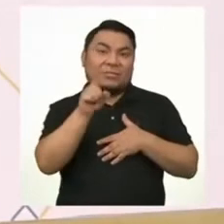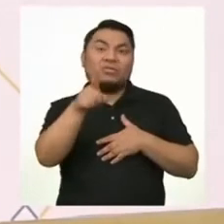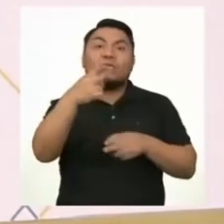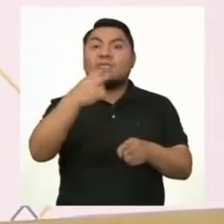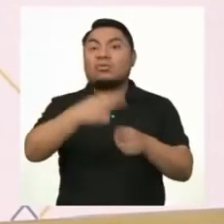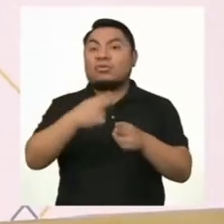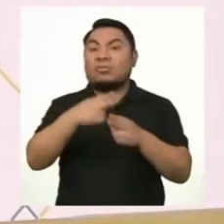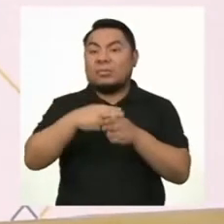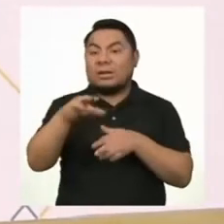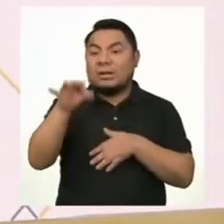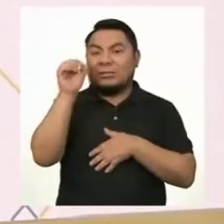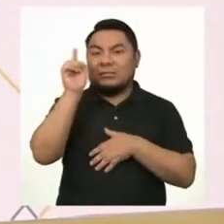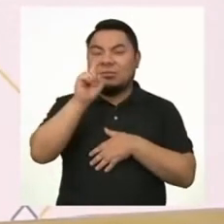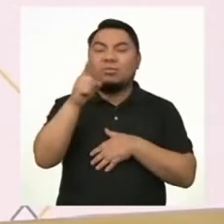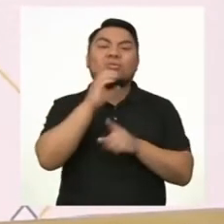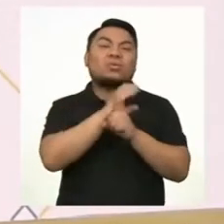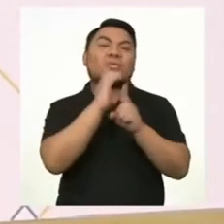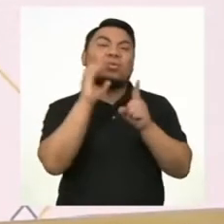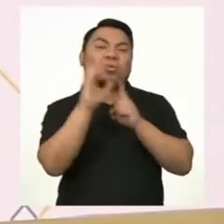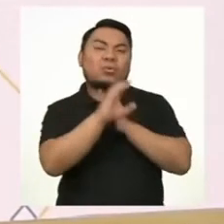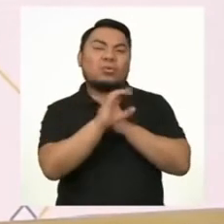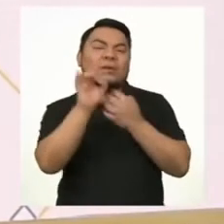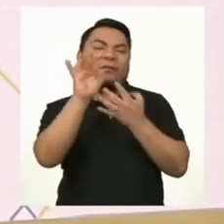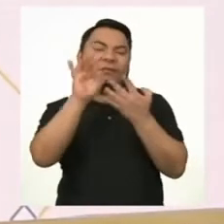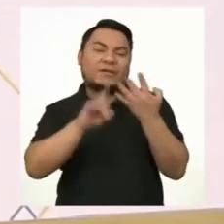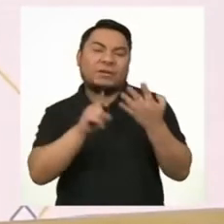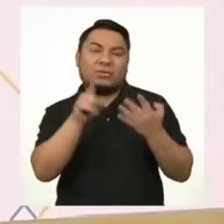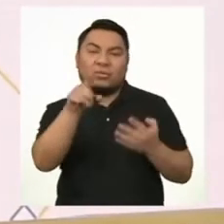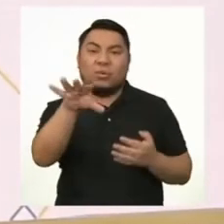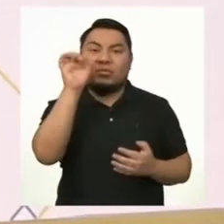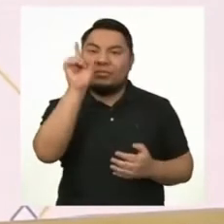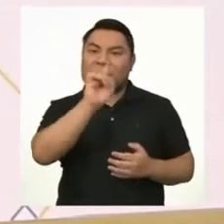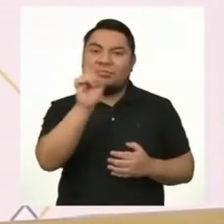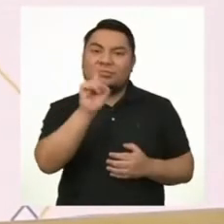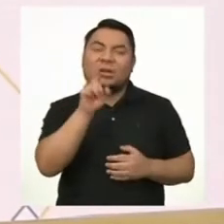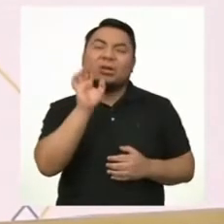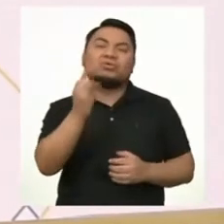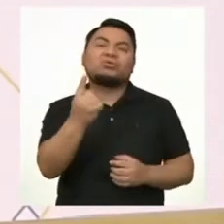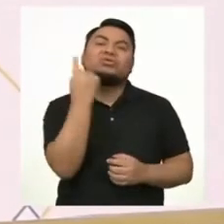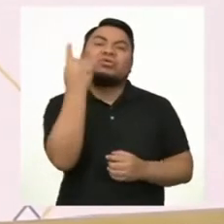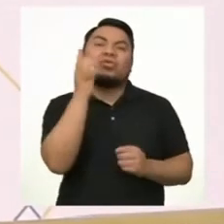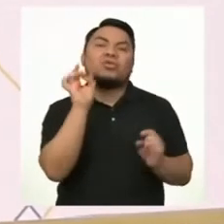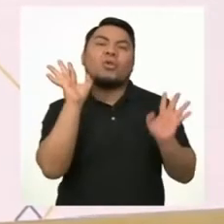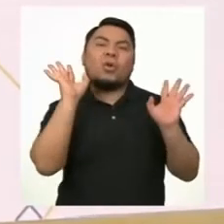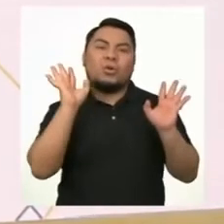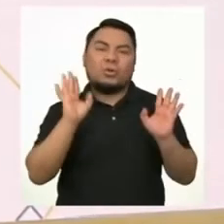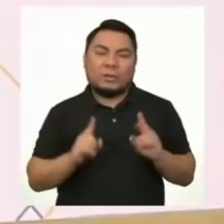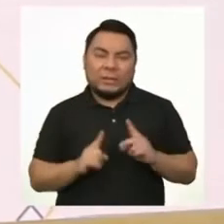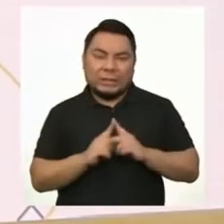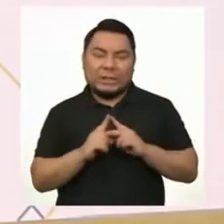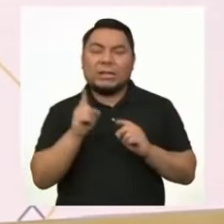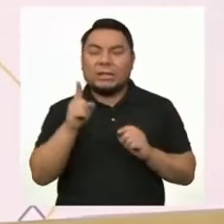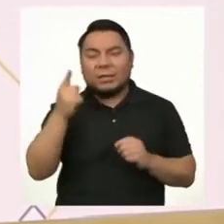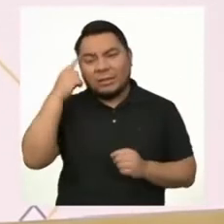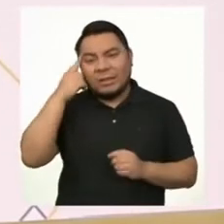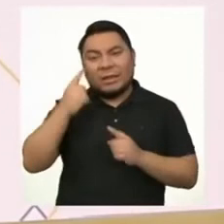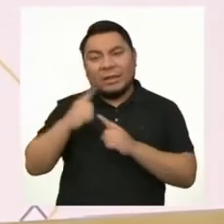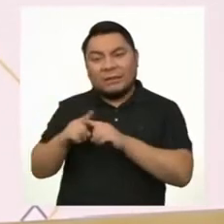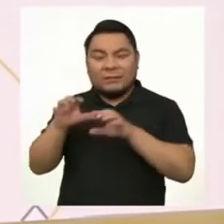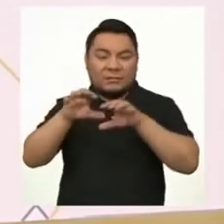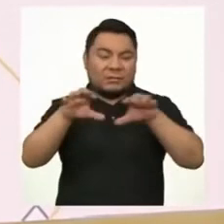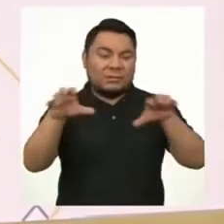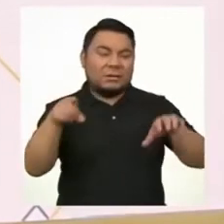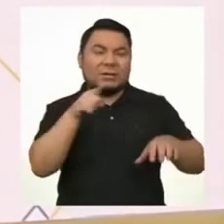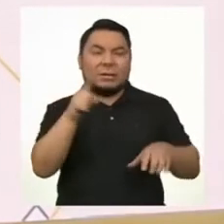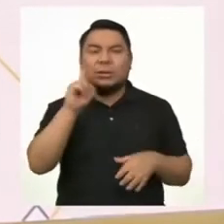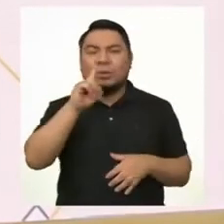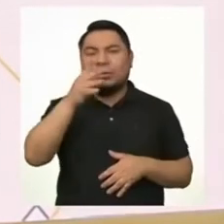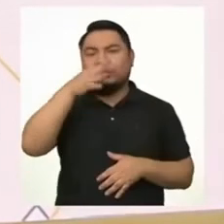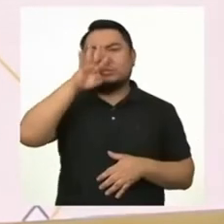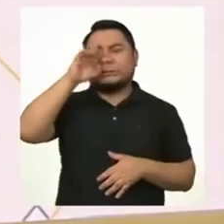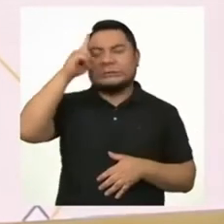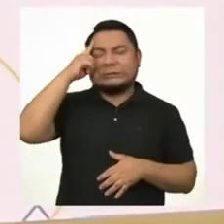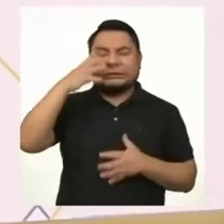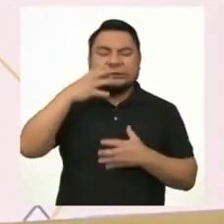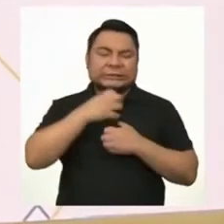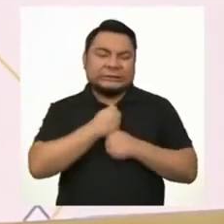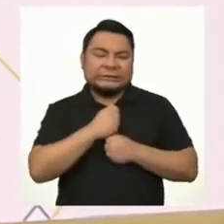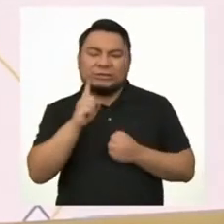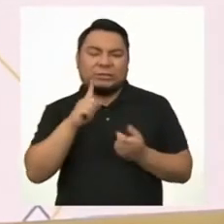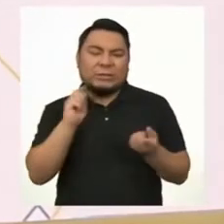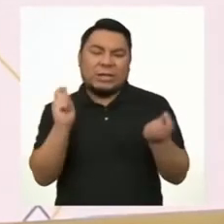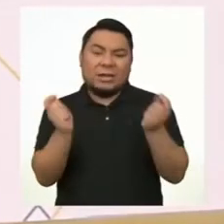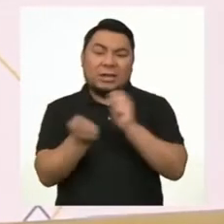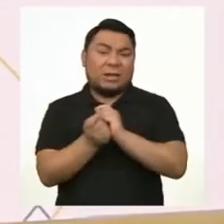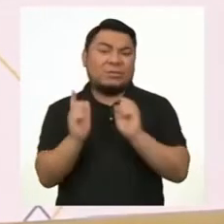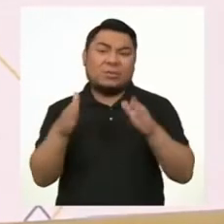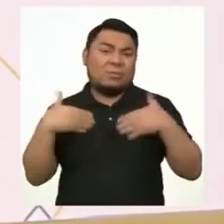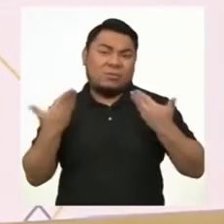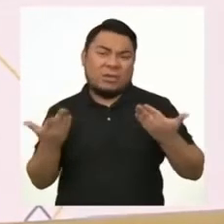nombres, cultura, etc. La idea es poder diferenciar para no estar frustrados de las cosas que no podemos